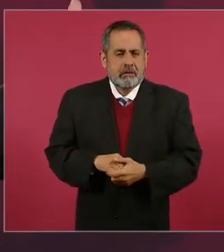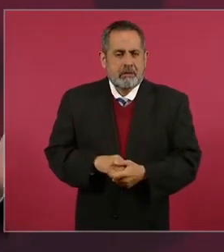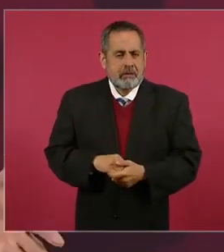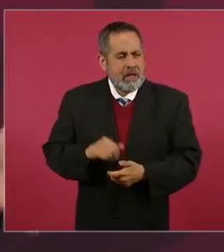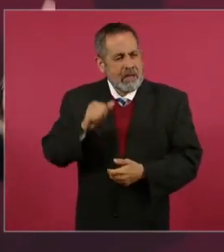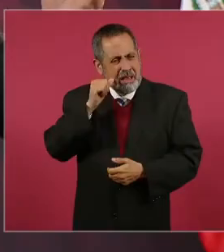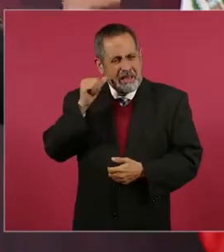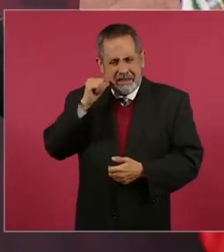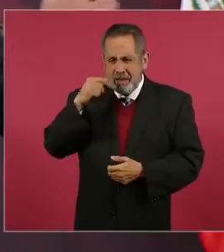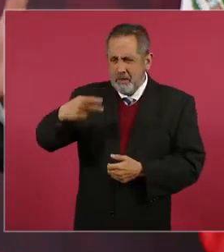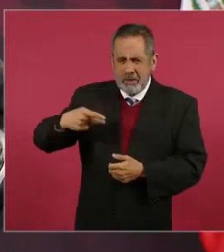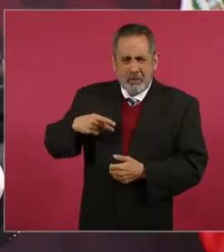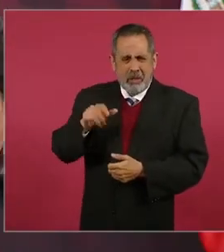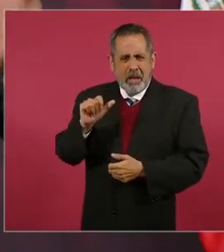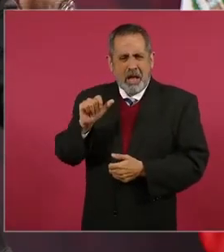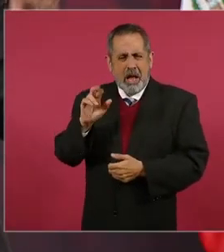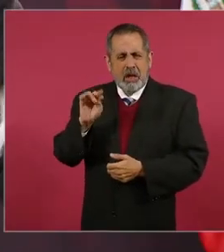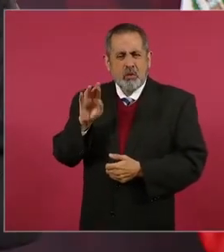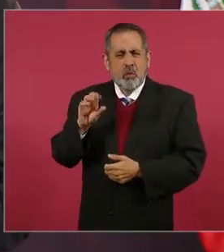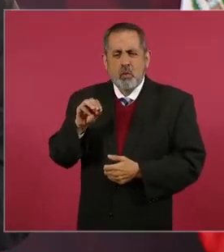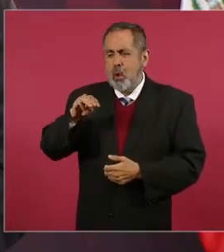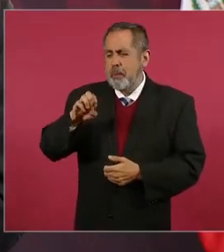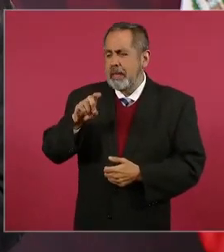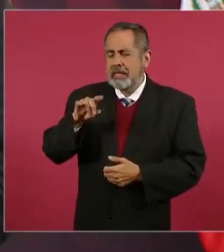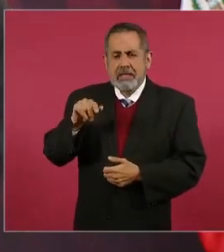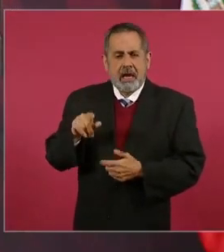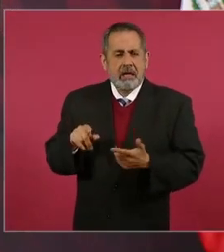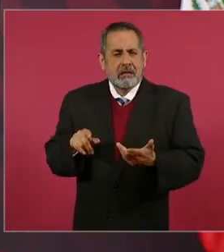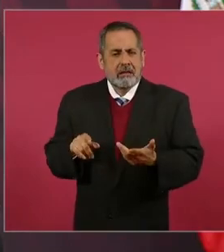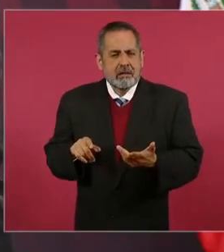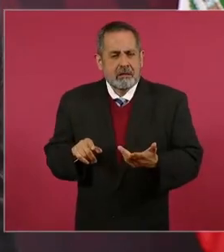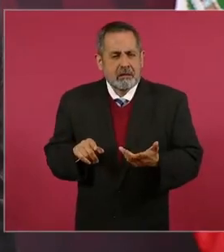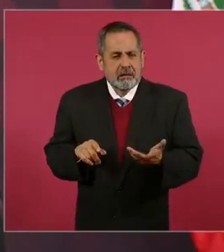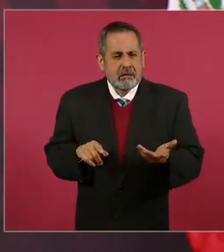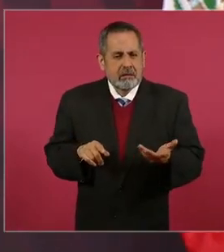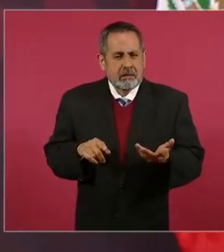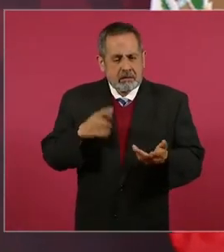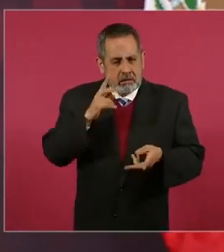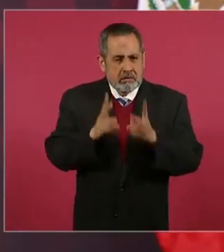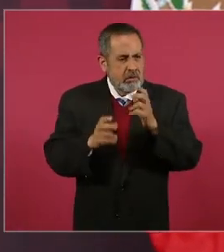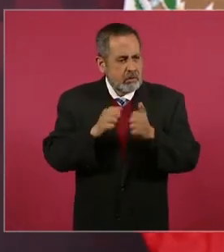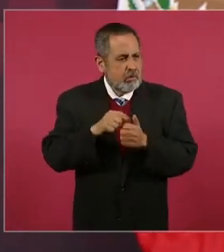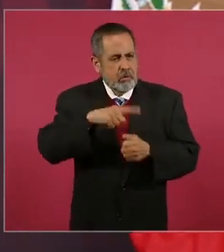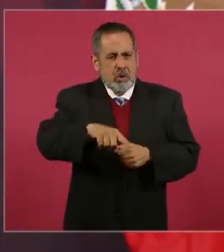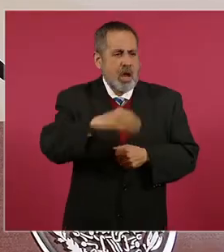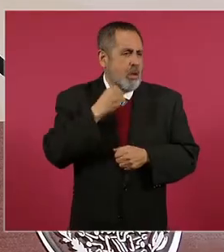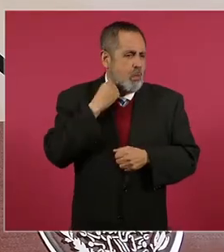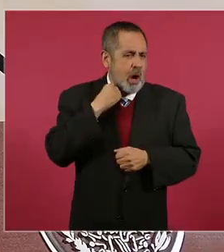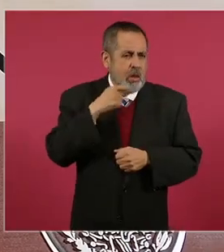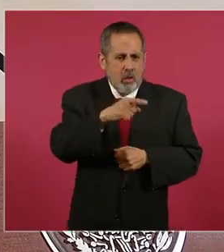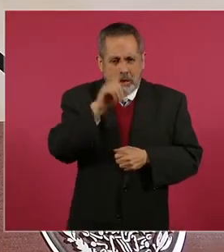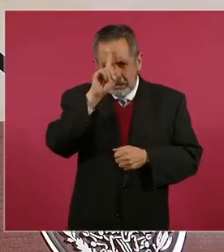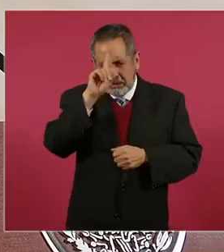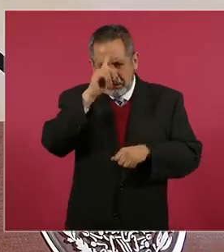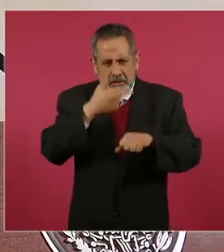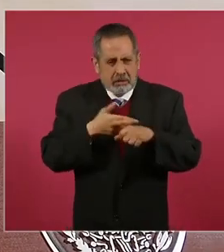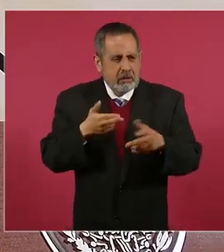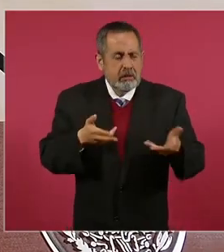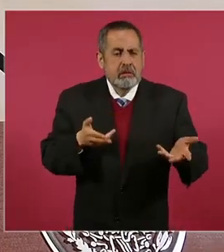Ayer me preguntó Arturo Medina, dice, voy a ver a los abogados y a los asesores